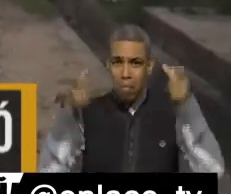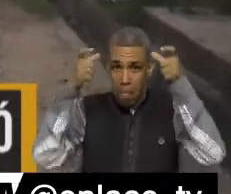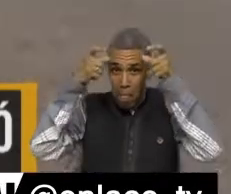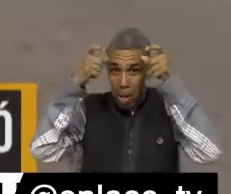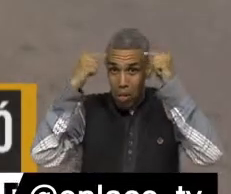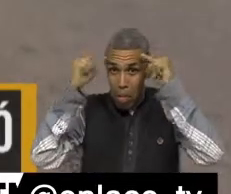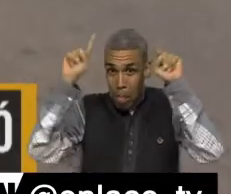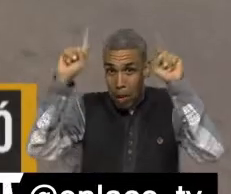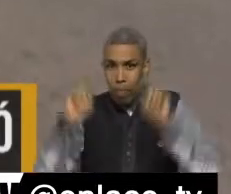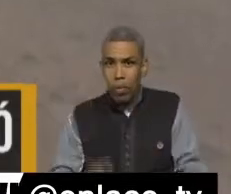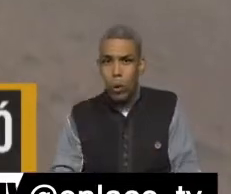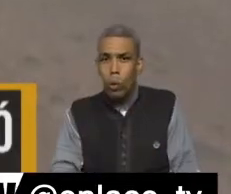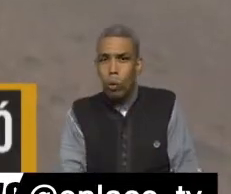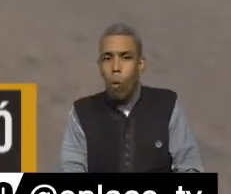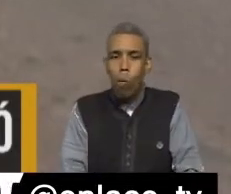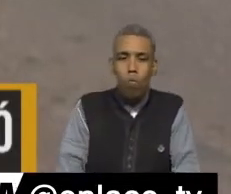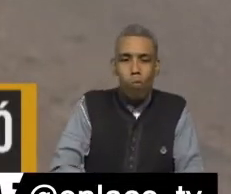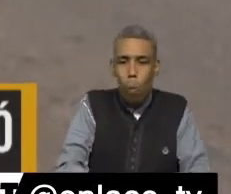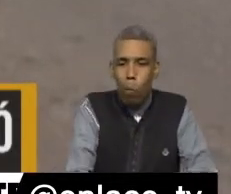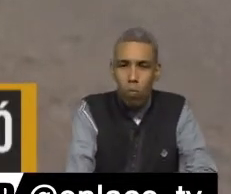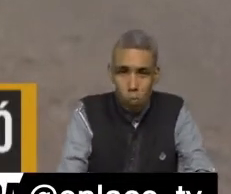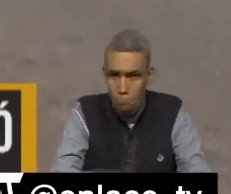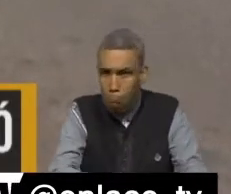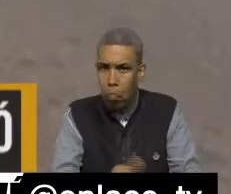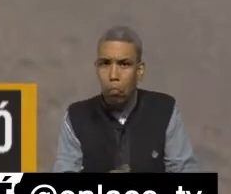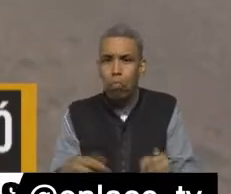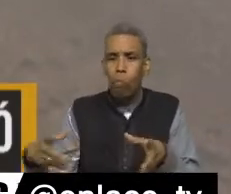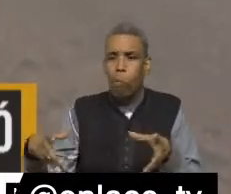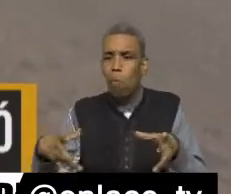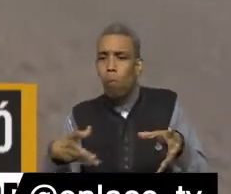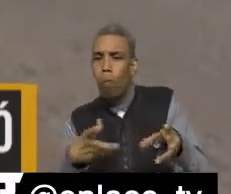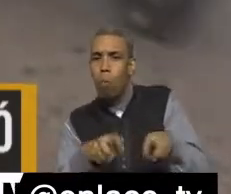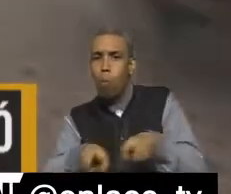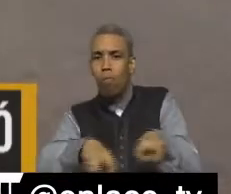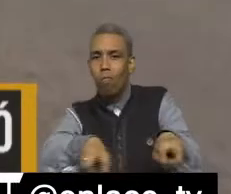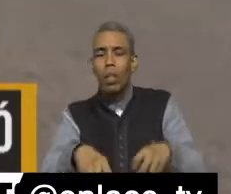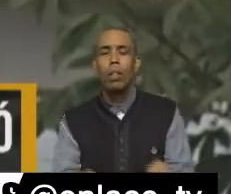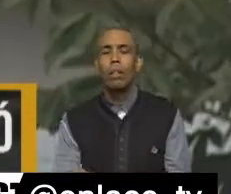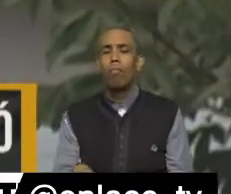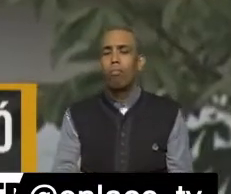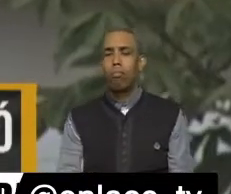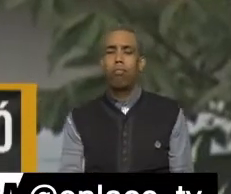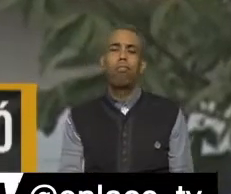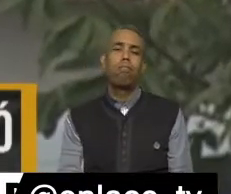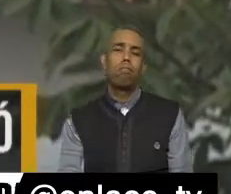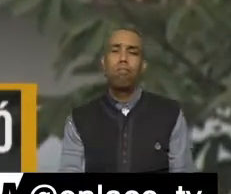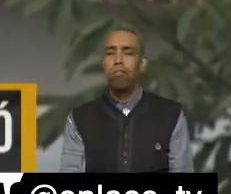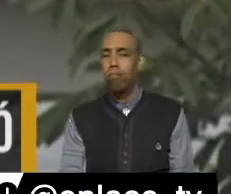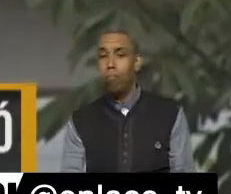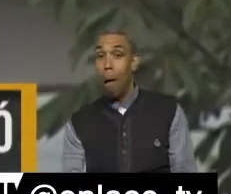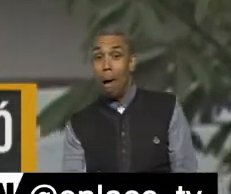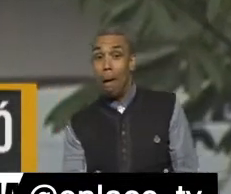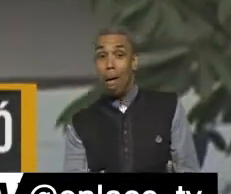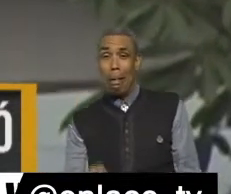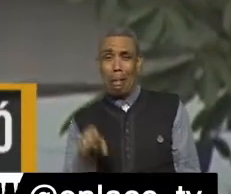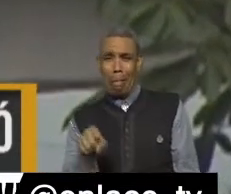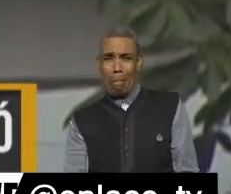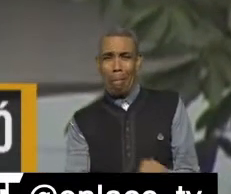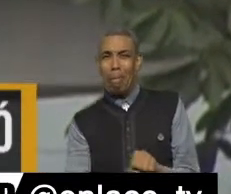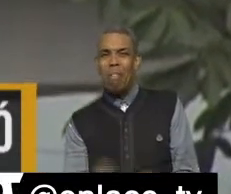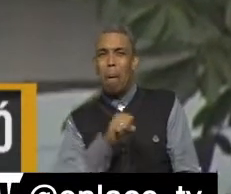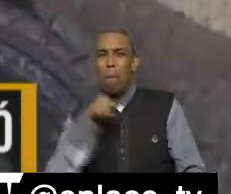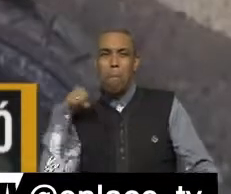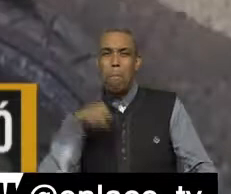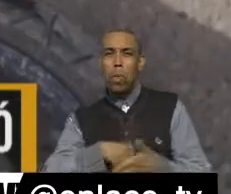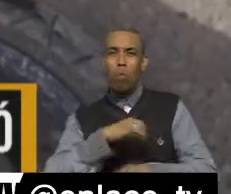la vía y el trabajador de una de las empresas contratistas de la zona se movilizaba en su motocicleta colisionando con uno de los animales resultando